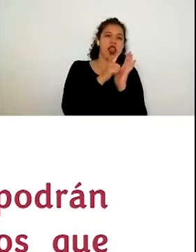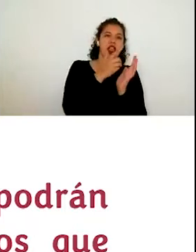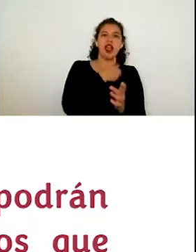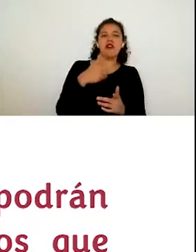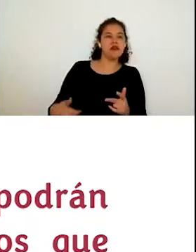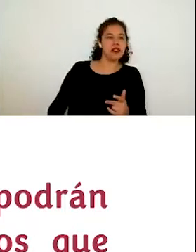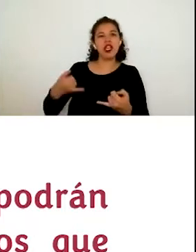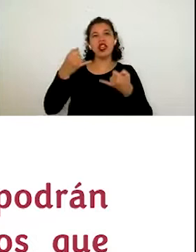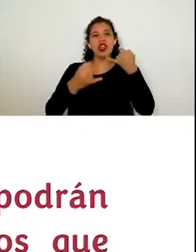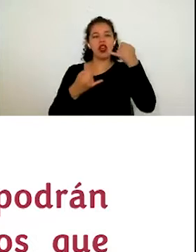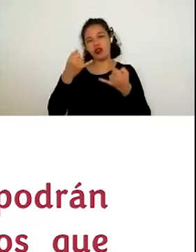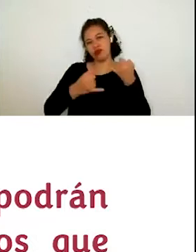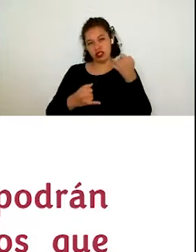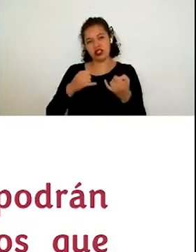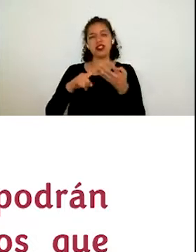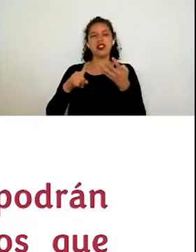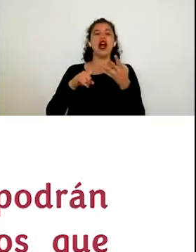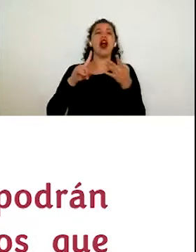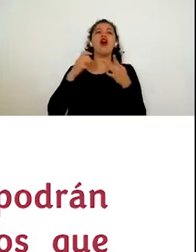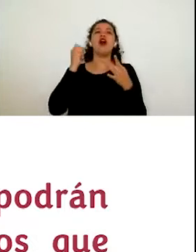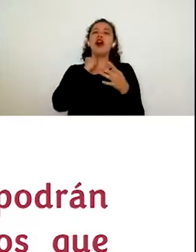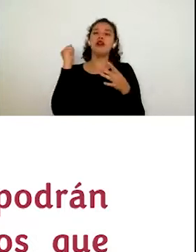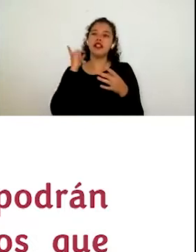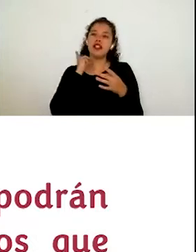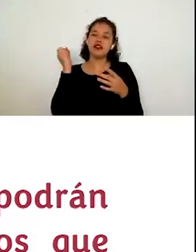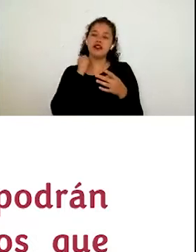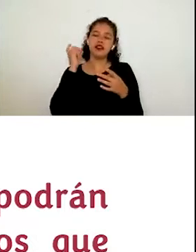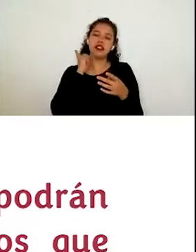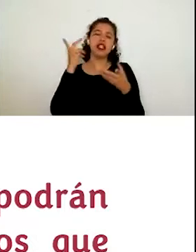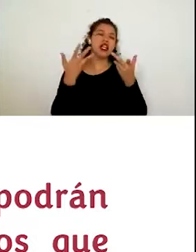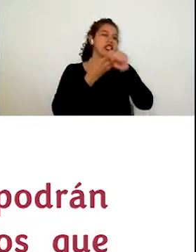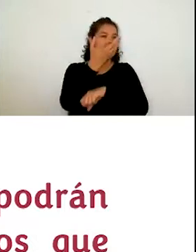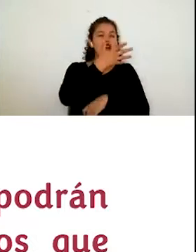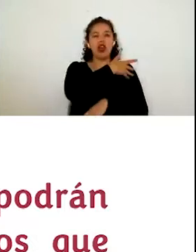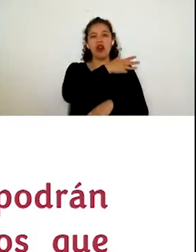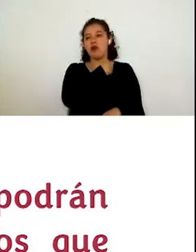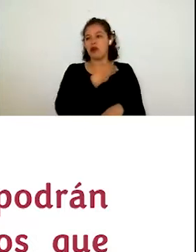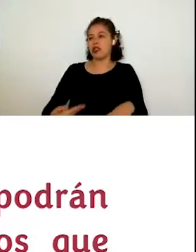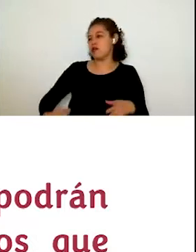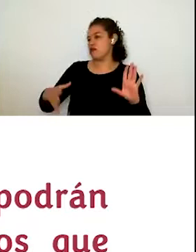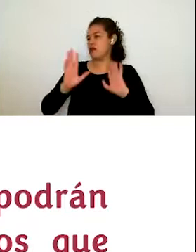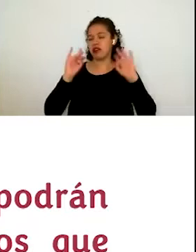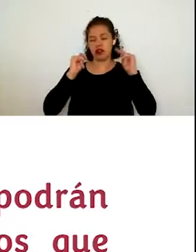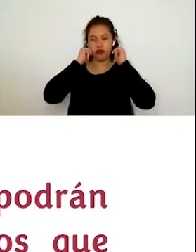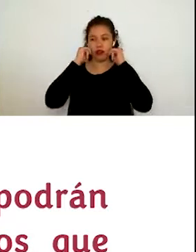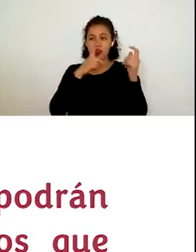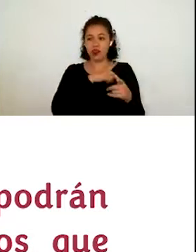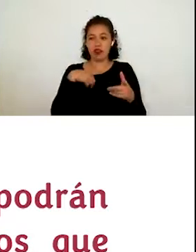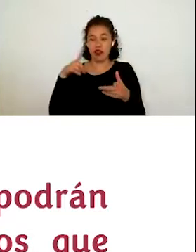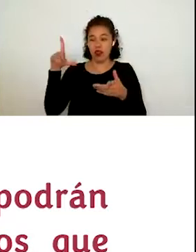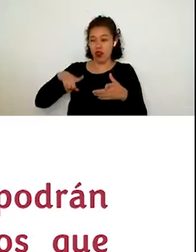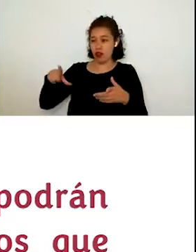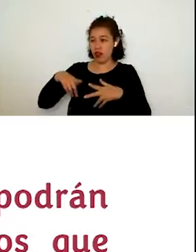Judicial, de cualquier nivel, federal, estatal, municipal. Y también las personas que integramos la